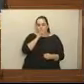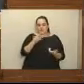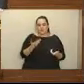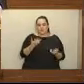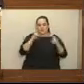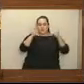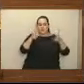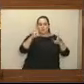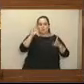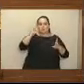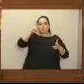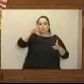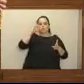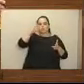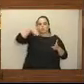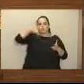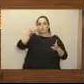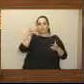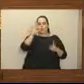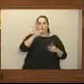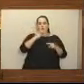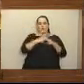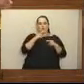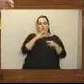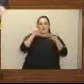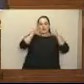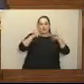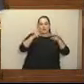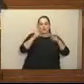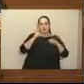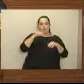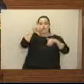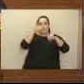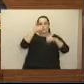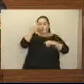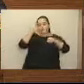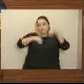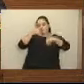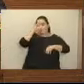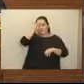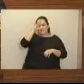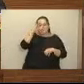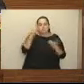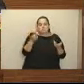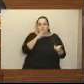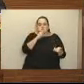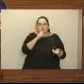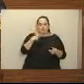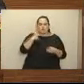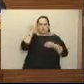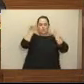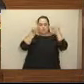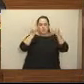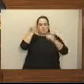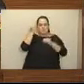llamar el caso Soma o el caso Fondos Mineros. De verdad, yo creo que es un ejercicio de gimnasia intelectual